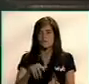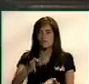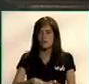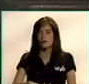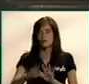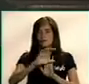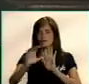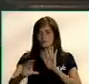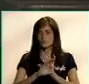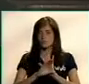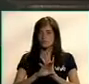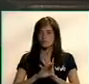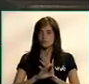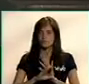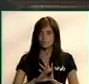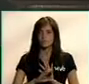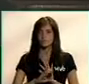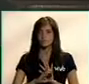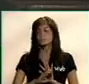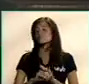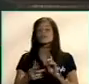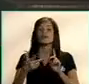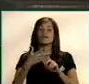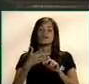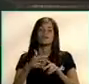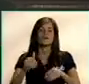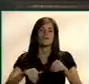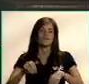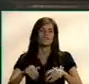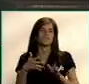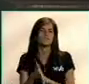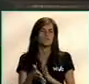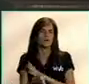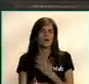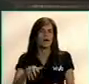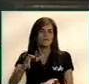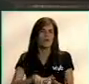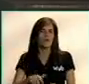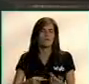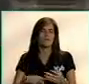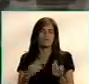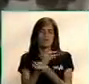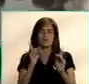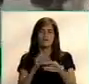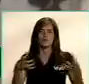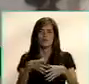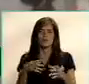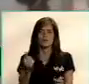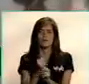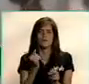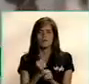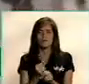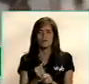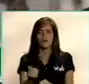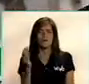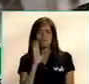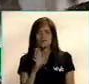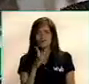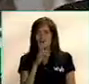constitución. El tercer referéndum para aprobar la democratización del movimiento sindical podrido que teníamos en